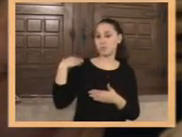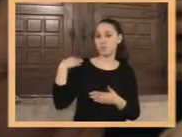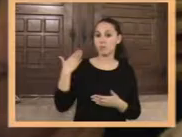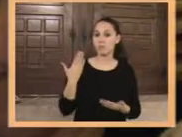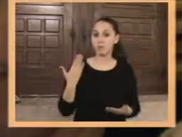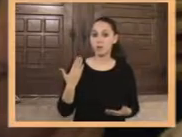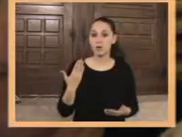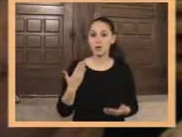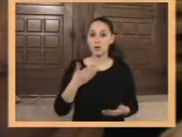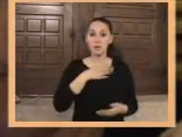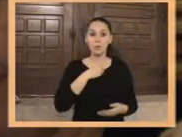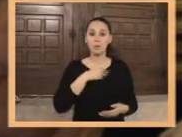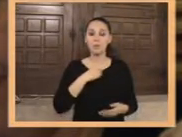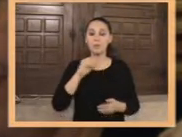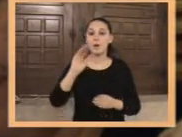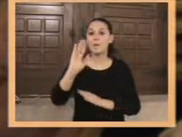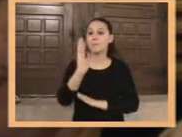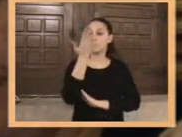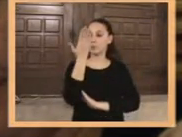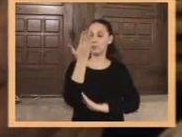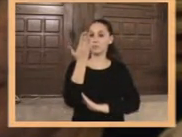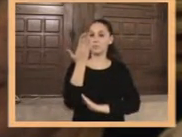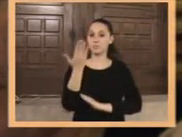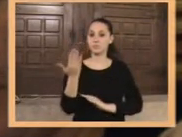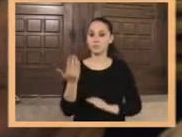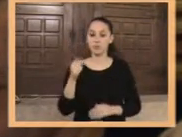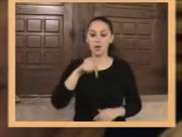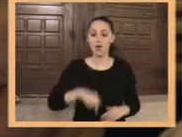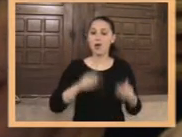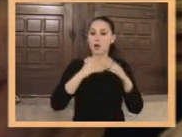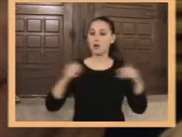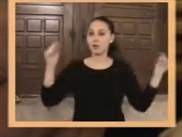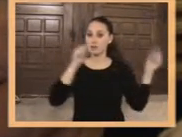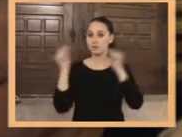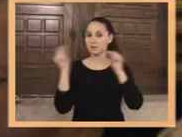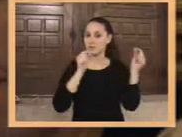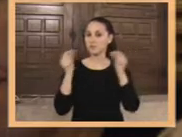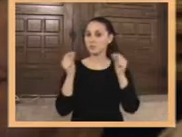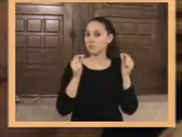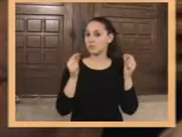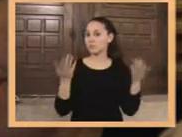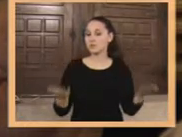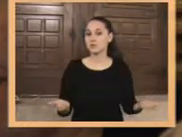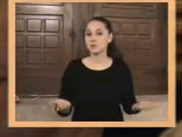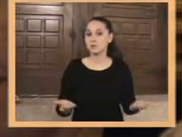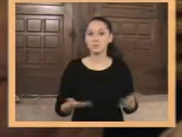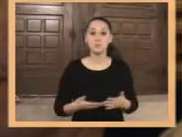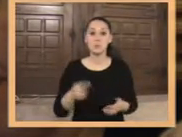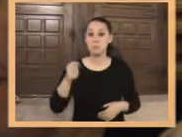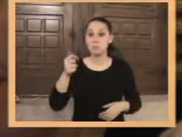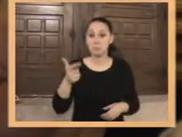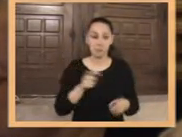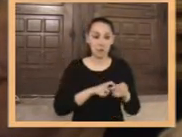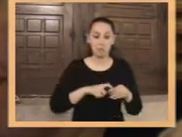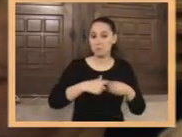precisamente la propuesta que usted nos trae hoy aquí, ¿no? Con lo cual, poca